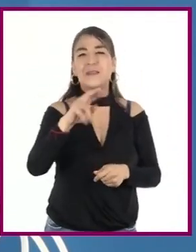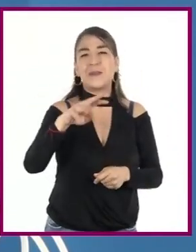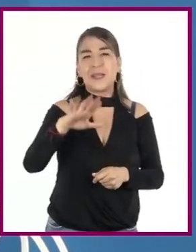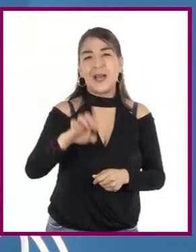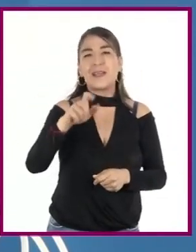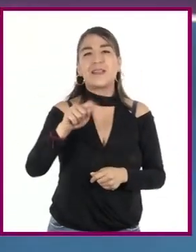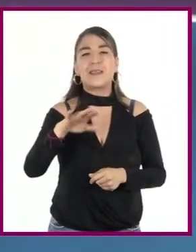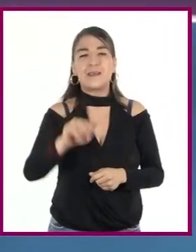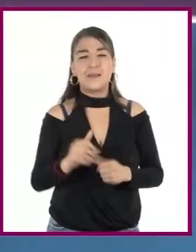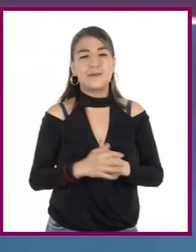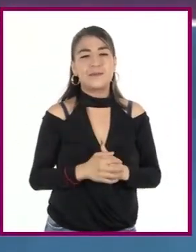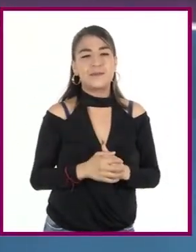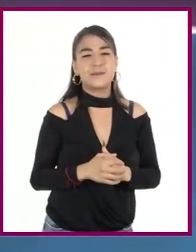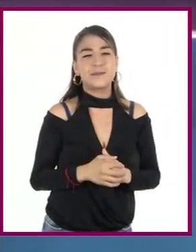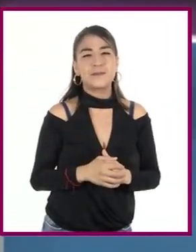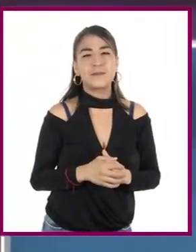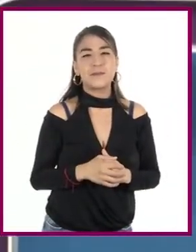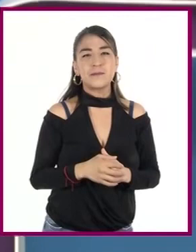y Ética.